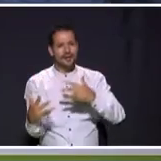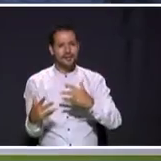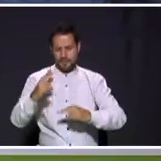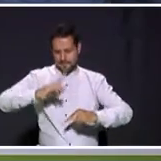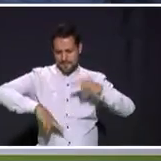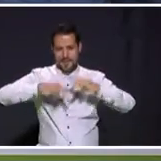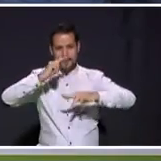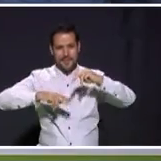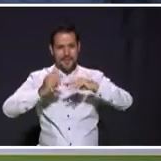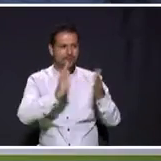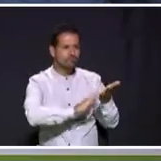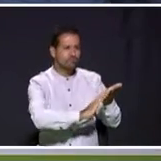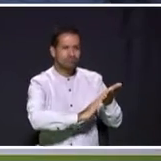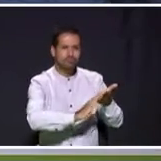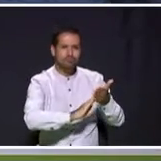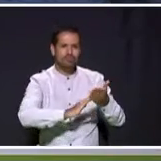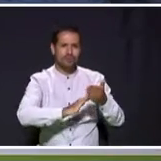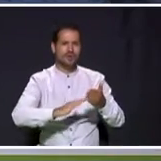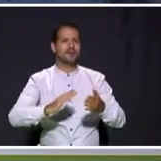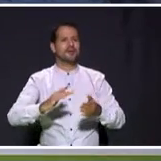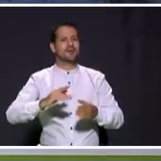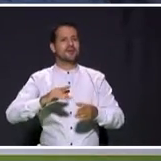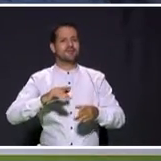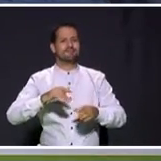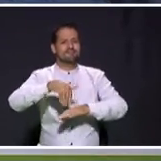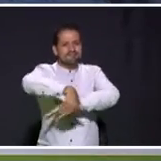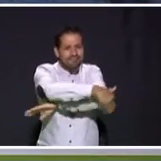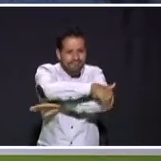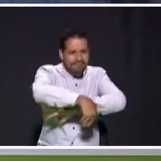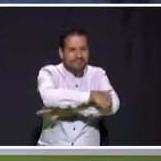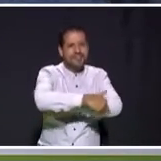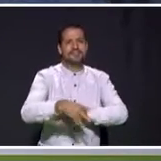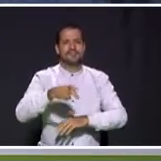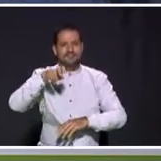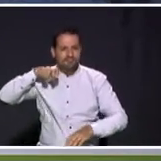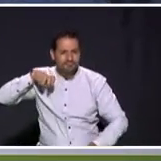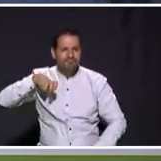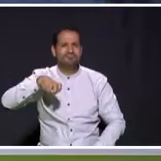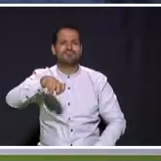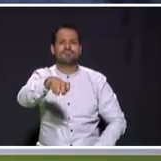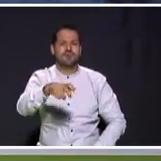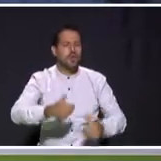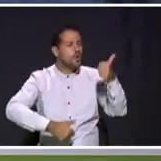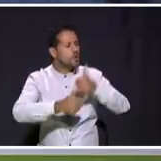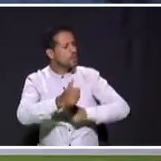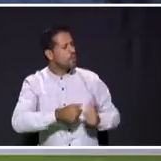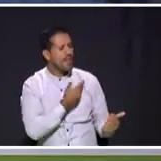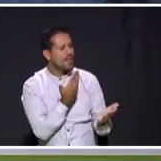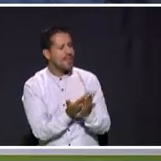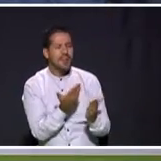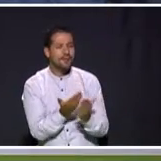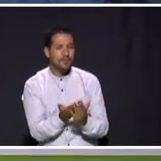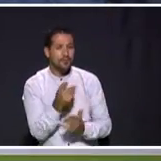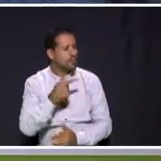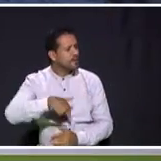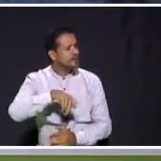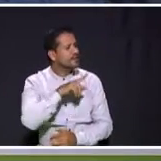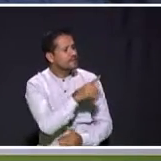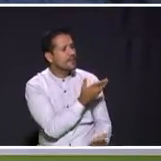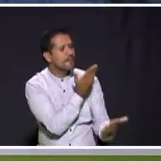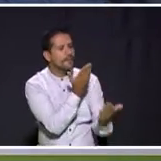infraestructura vial candidato rodolfo correa cuál es la propuesta de infraestructura vial que usted tiene